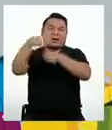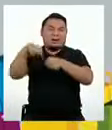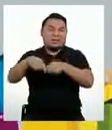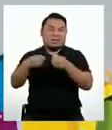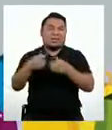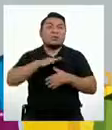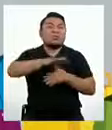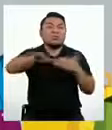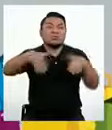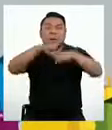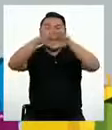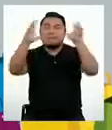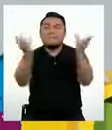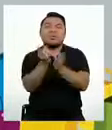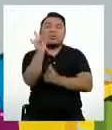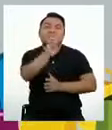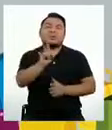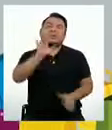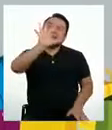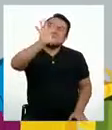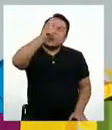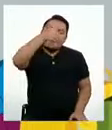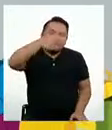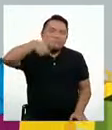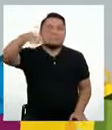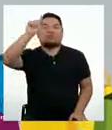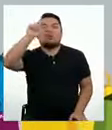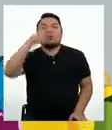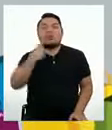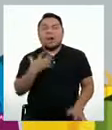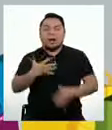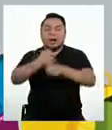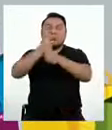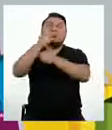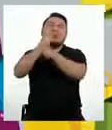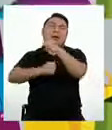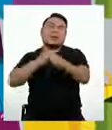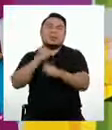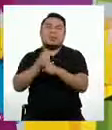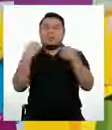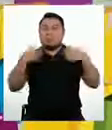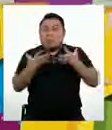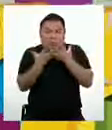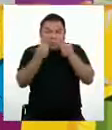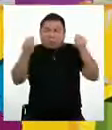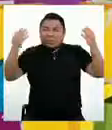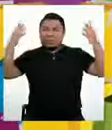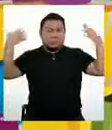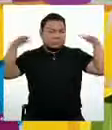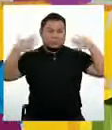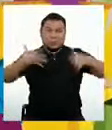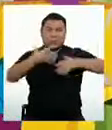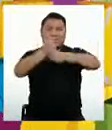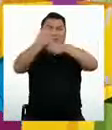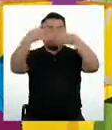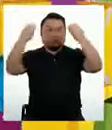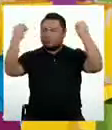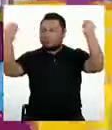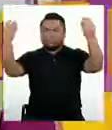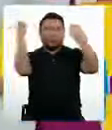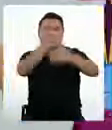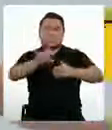el planeta se utilizan 5 billones de bolsas al año. ¡Sí! ¡5